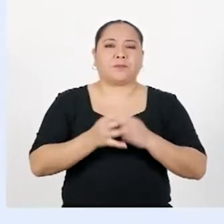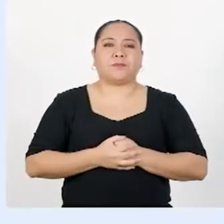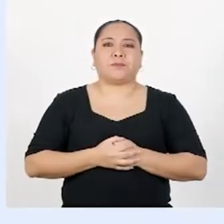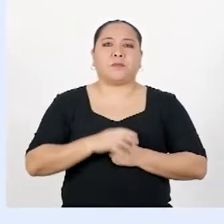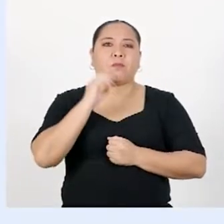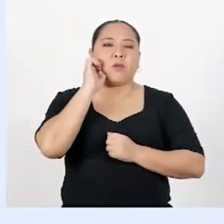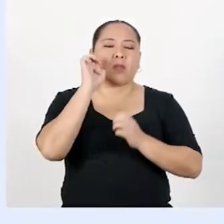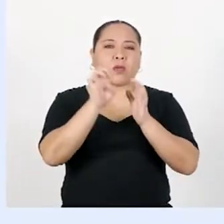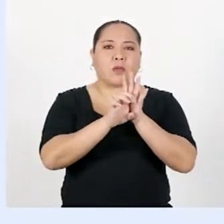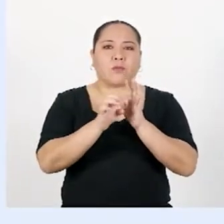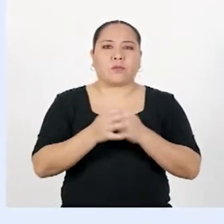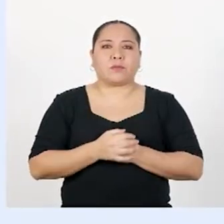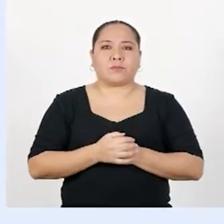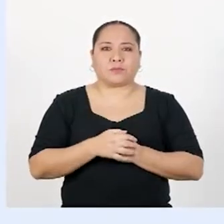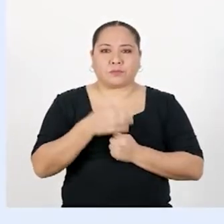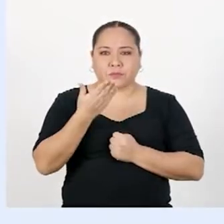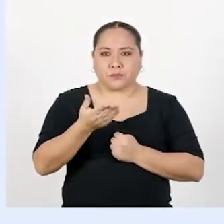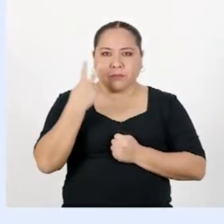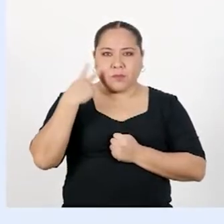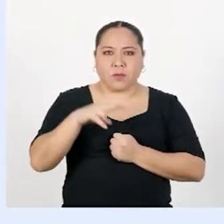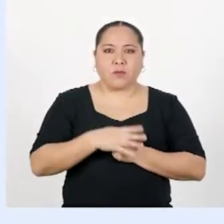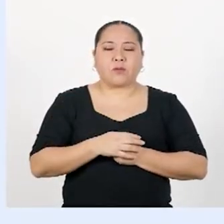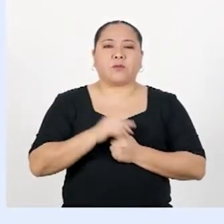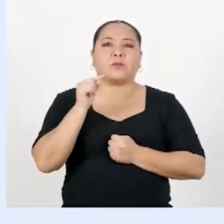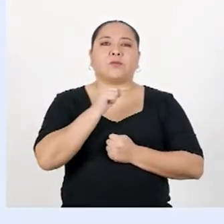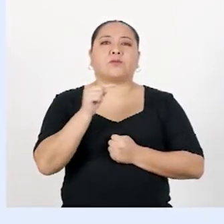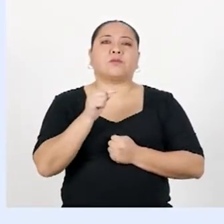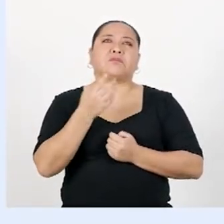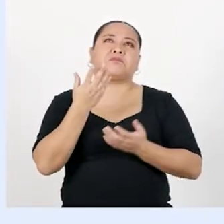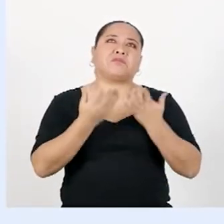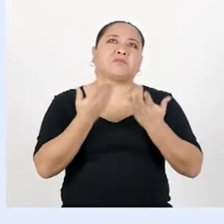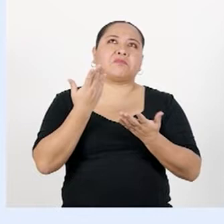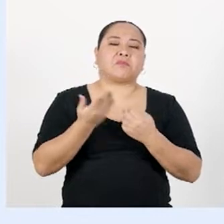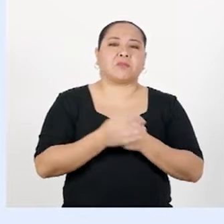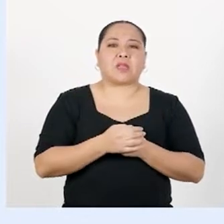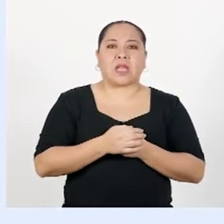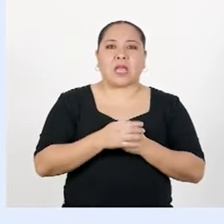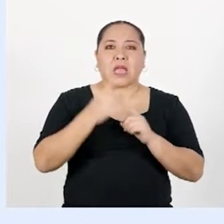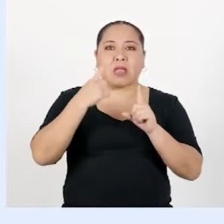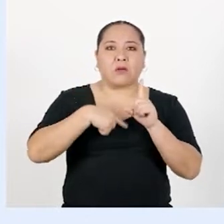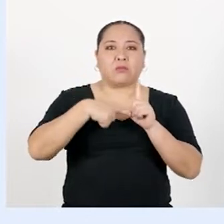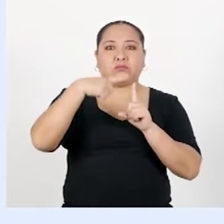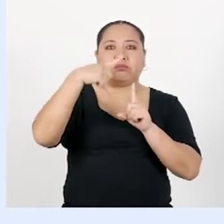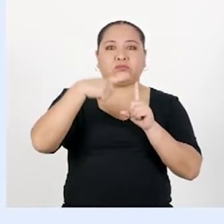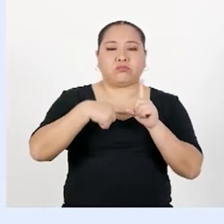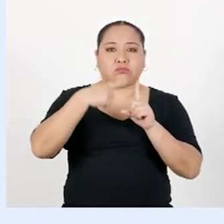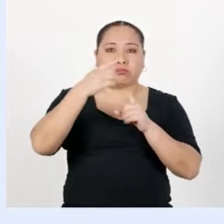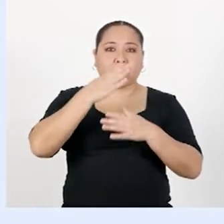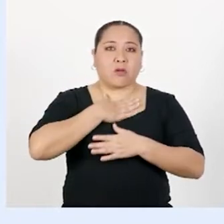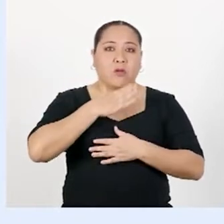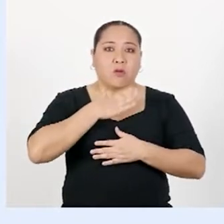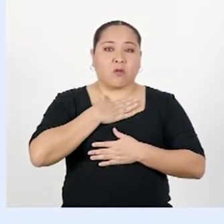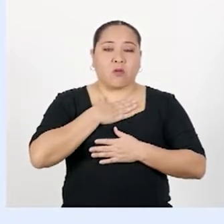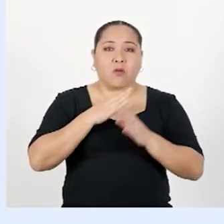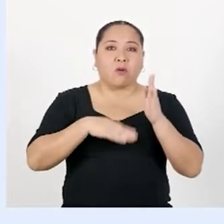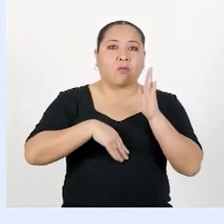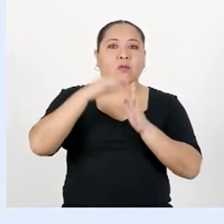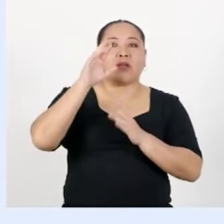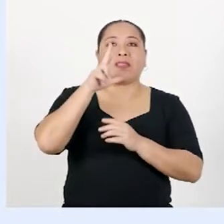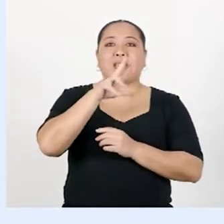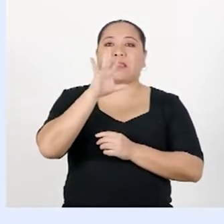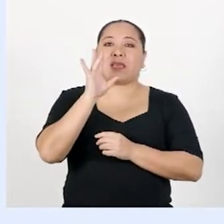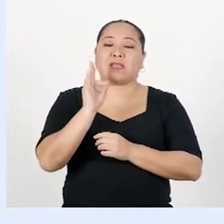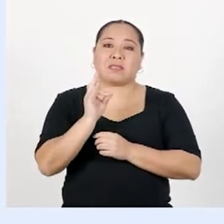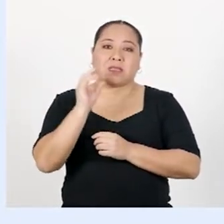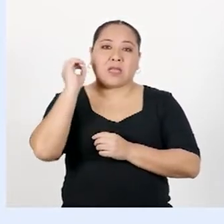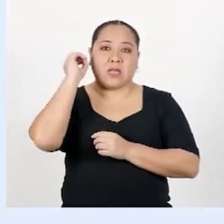imagen. Por ejemplo, tenemos un estímulo que puede ser que la temperatura corporal excede los